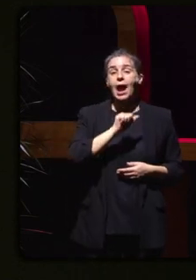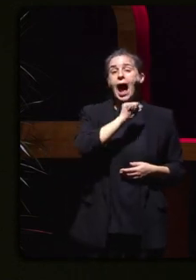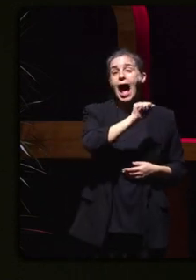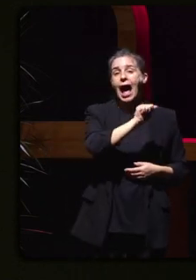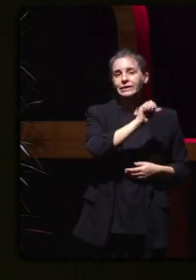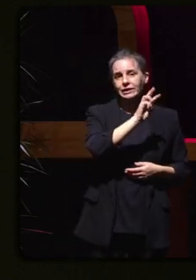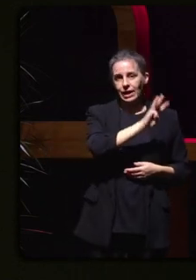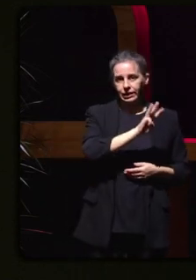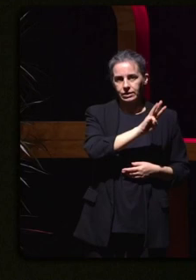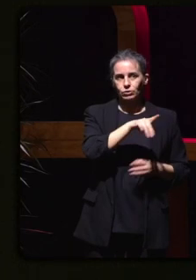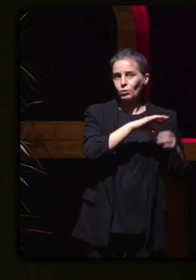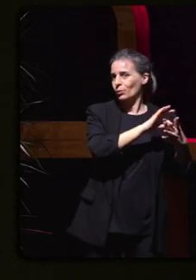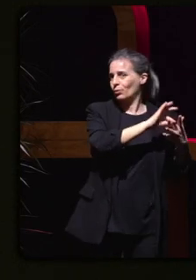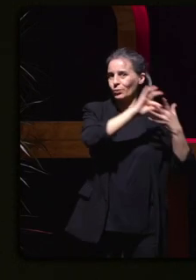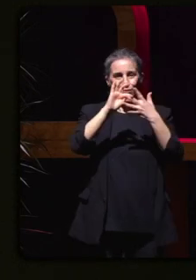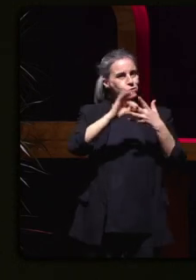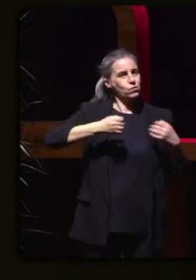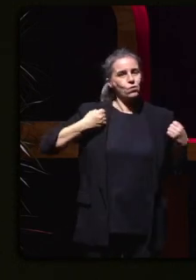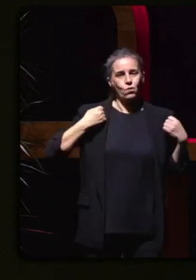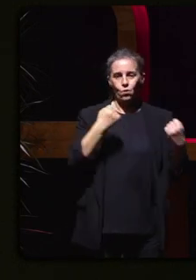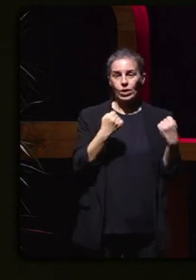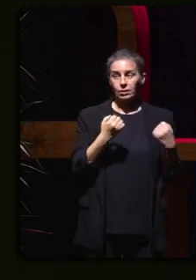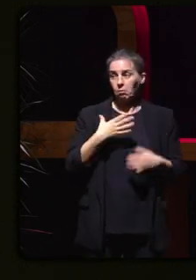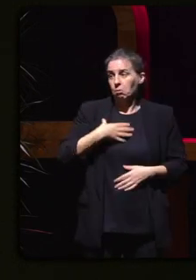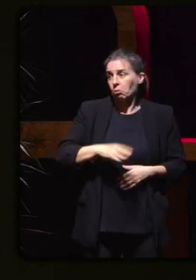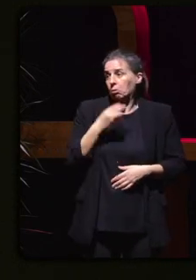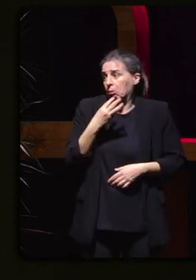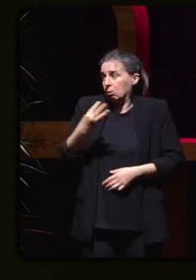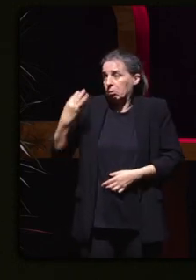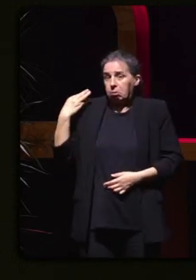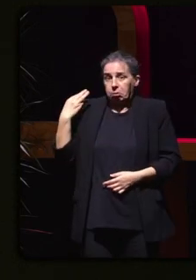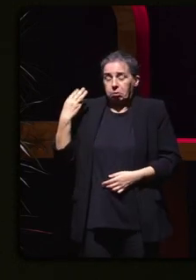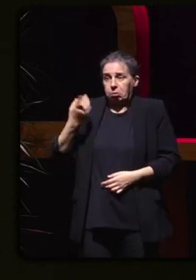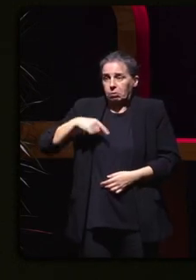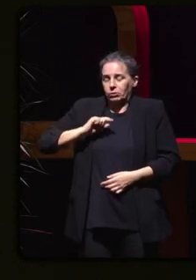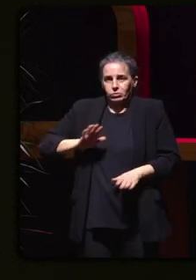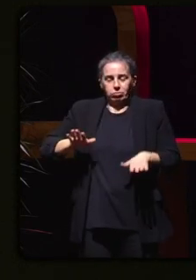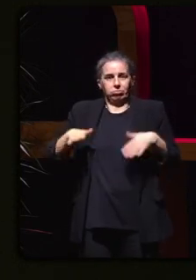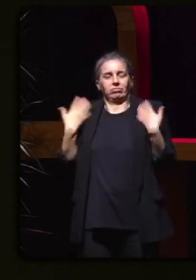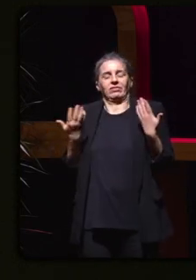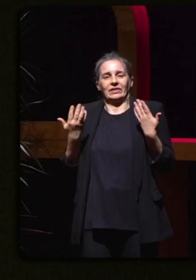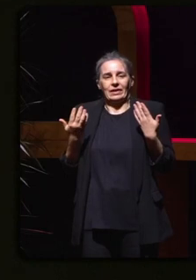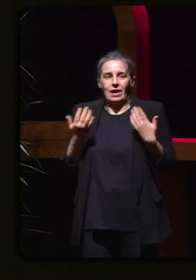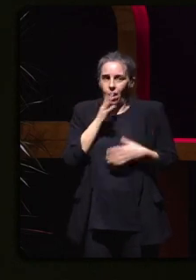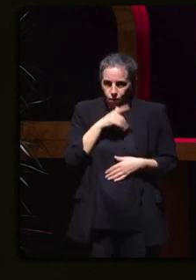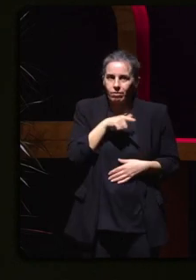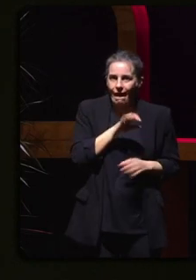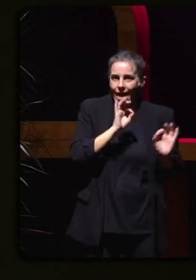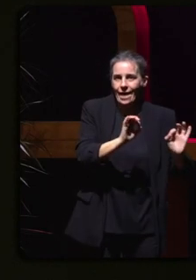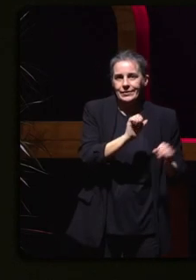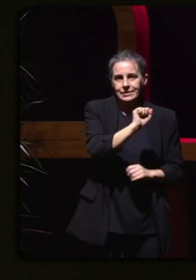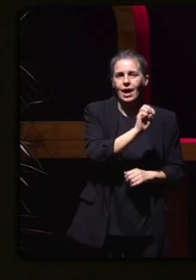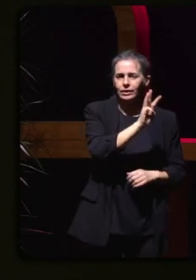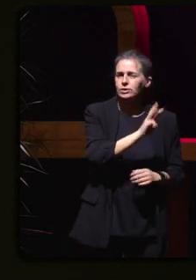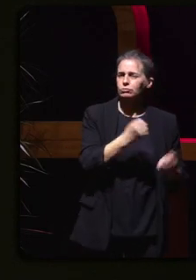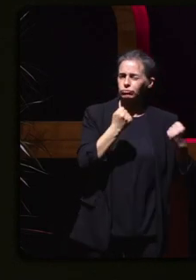fortísimo que era algo que si no se hubiesen dicho hace 3 años nadie habríamos creído y por